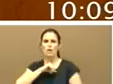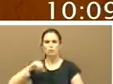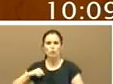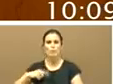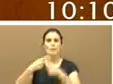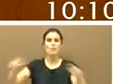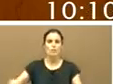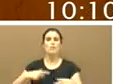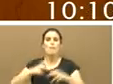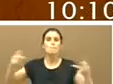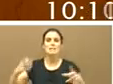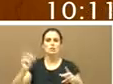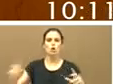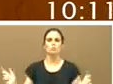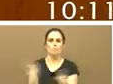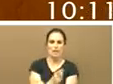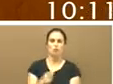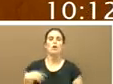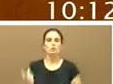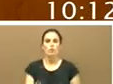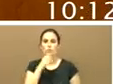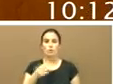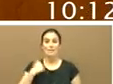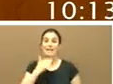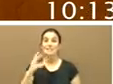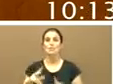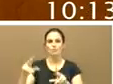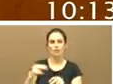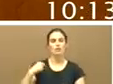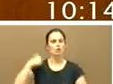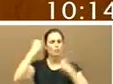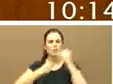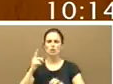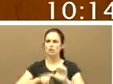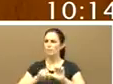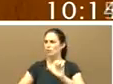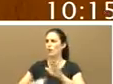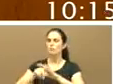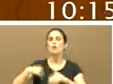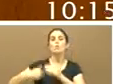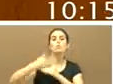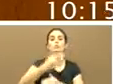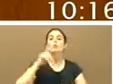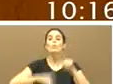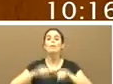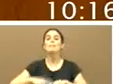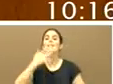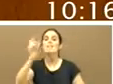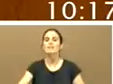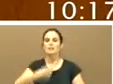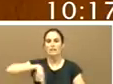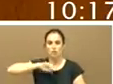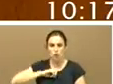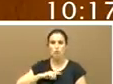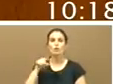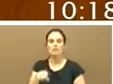acrecienten, sino que disminuyan. Ya, señoría, termino porque entiendo que el futuro de Extremadura depende de nosotros y esta, señorías,